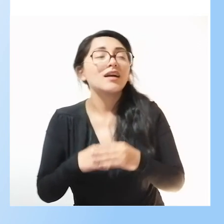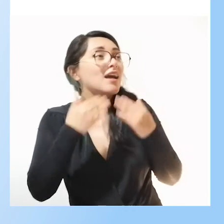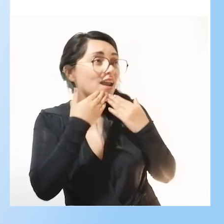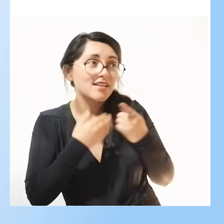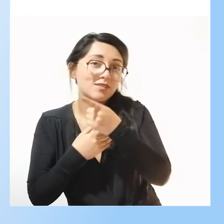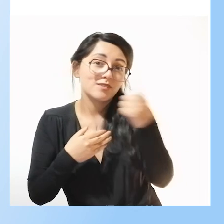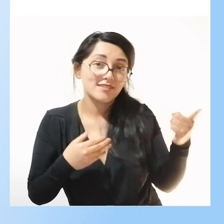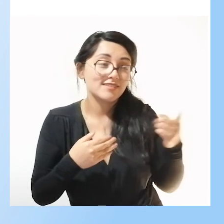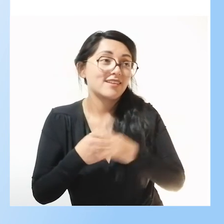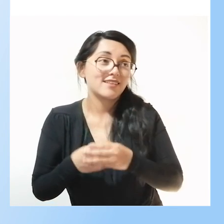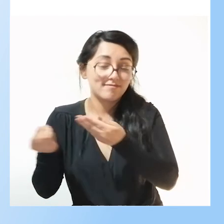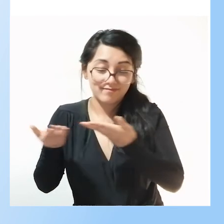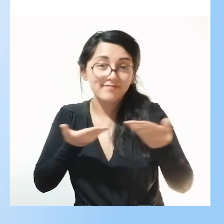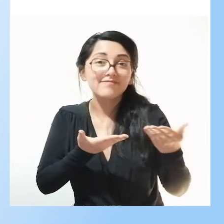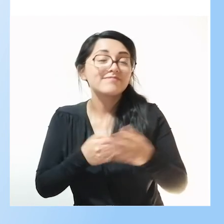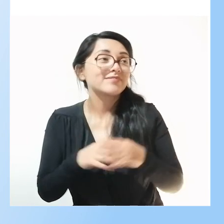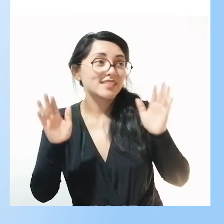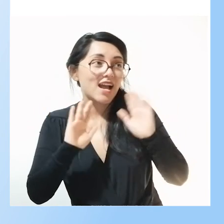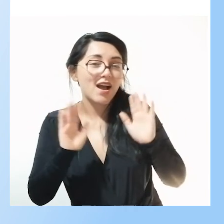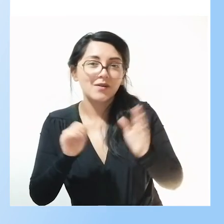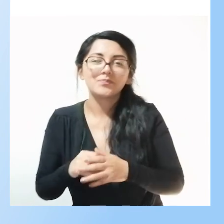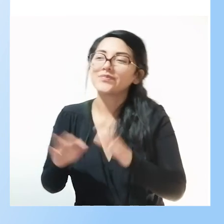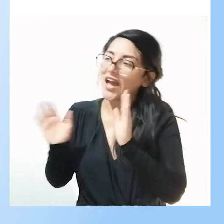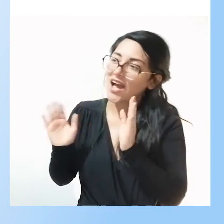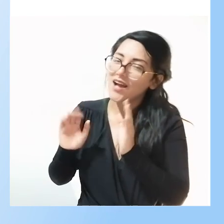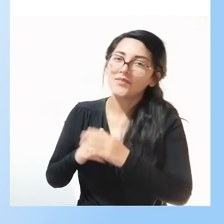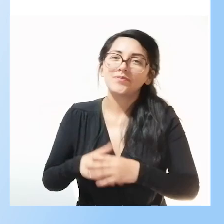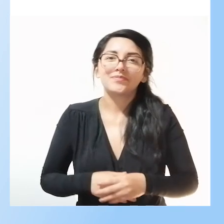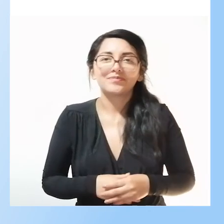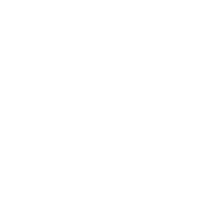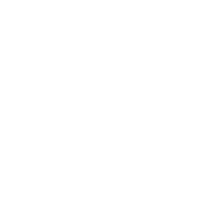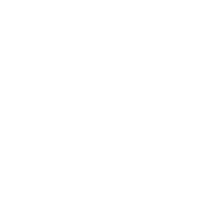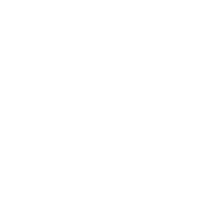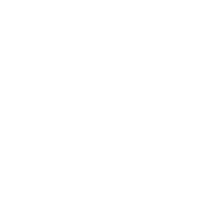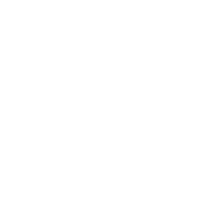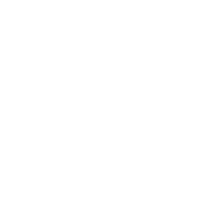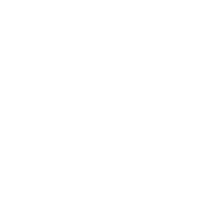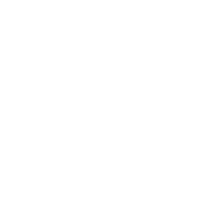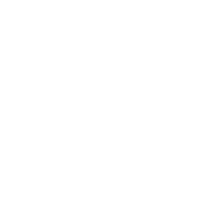Muchas gracias a ustedes por haberme invitado. Hasta muy pronto. Hasta pronto.